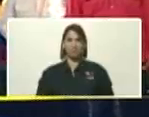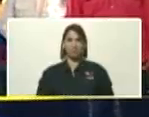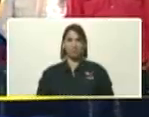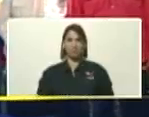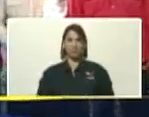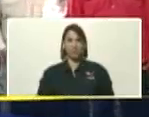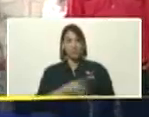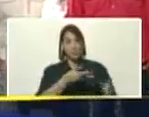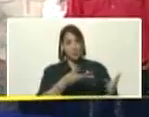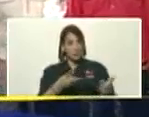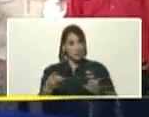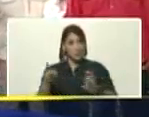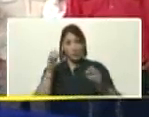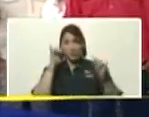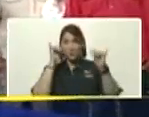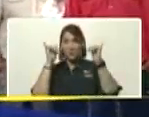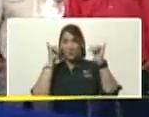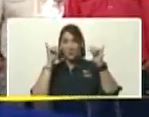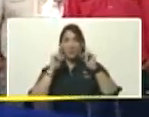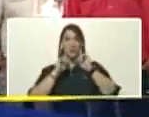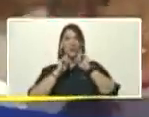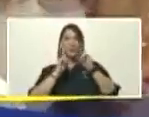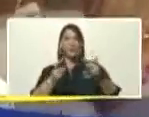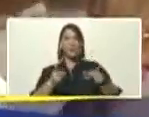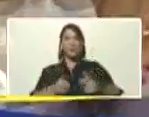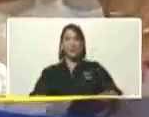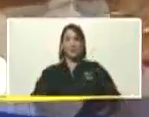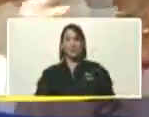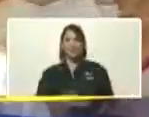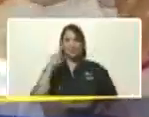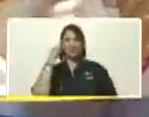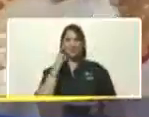Los invito a la fiesta en la Avenida Bolívar.